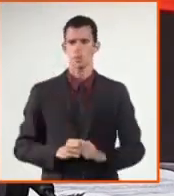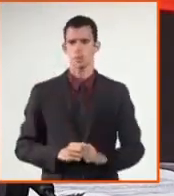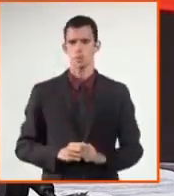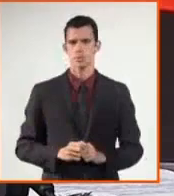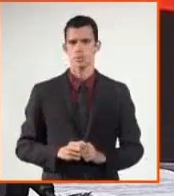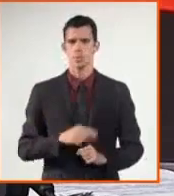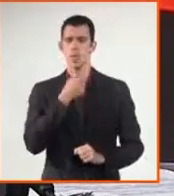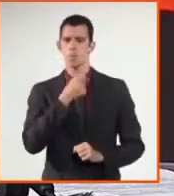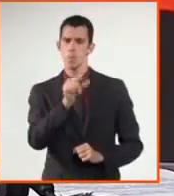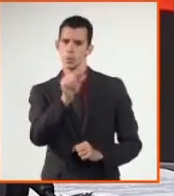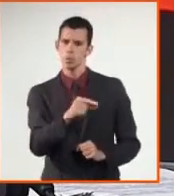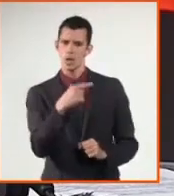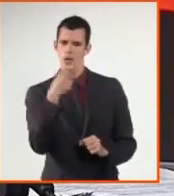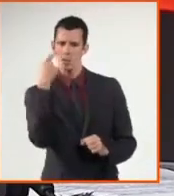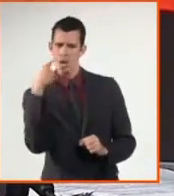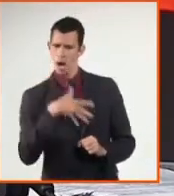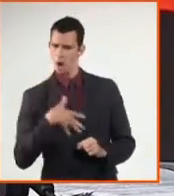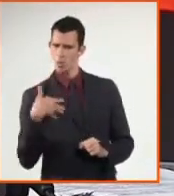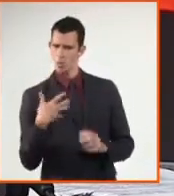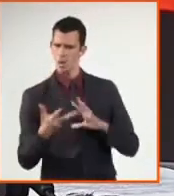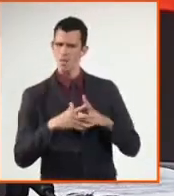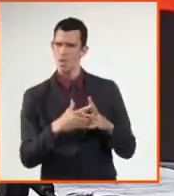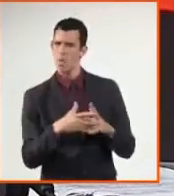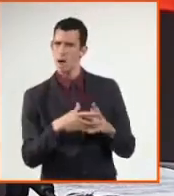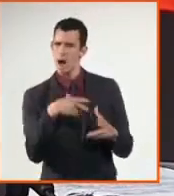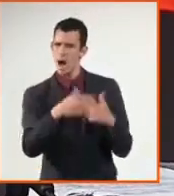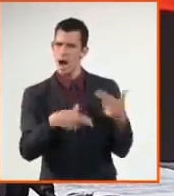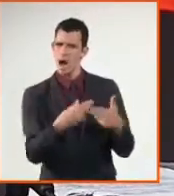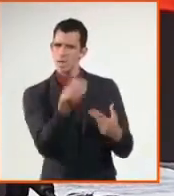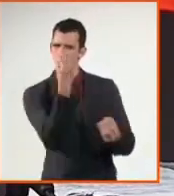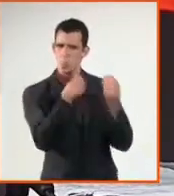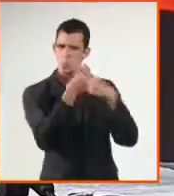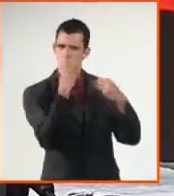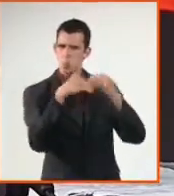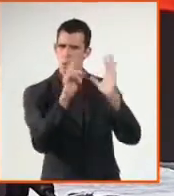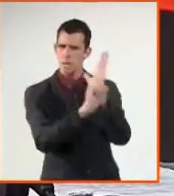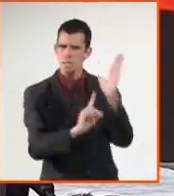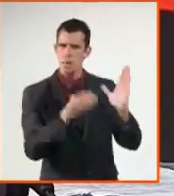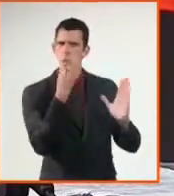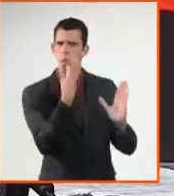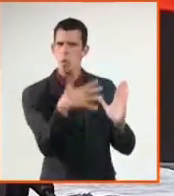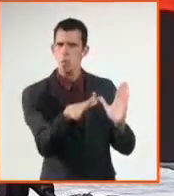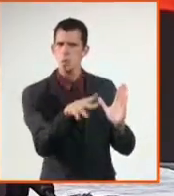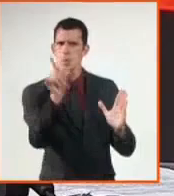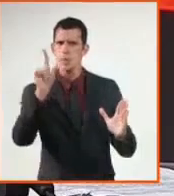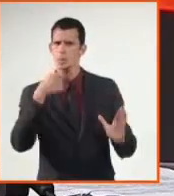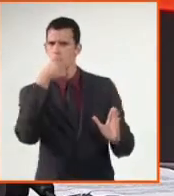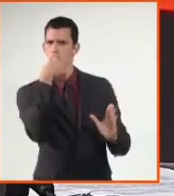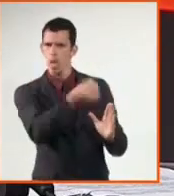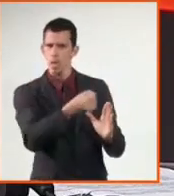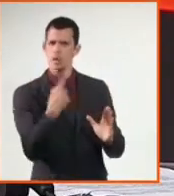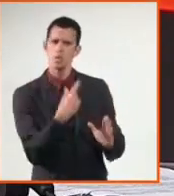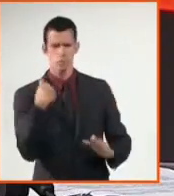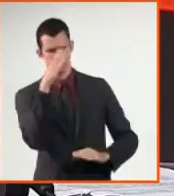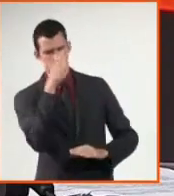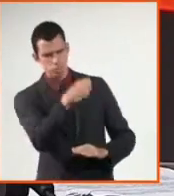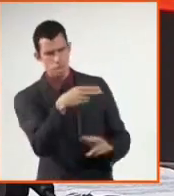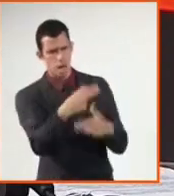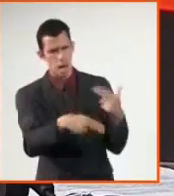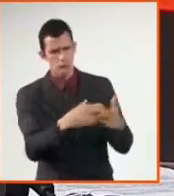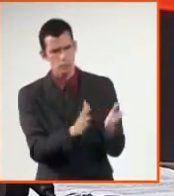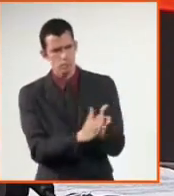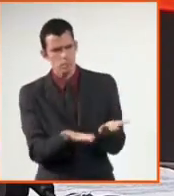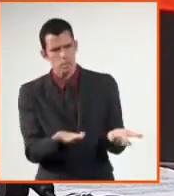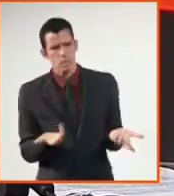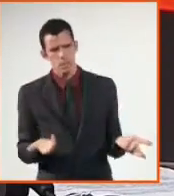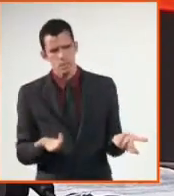de otros de otros elementos que puedan atentar por supuesto contra la eficiencia con la que debemos consumir la energía eléctrica